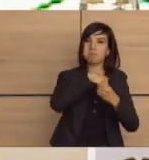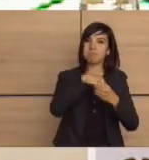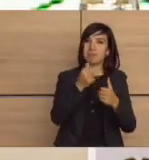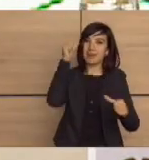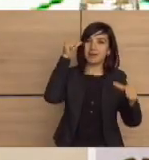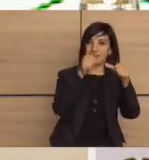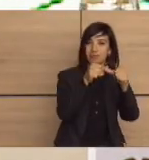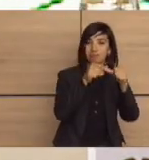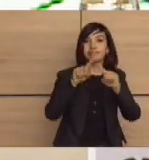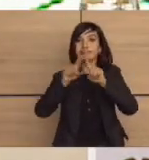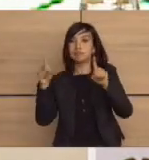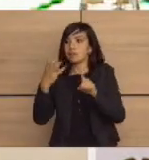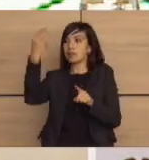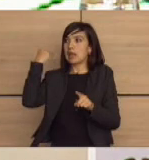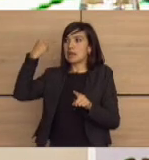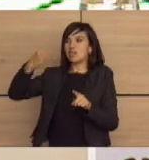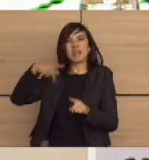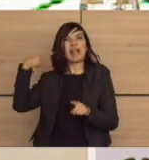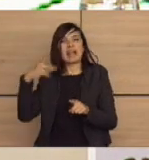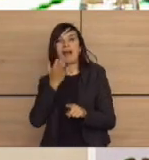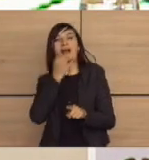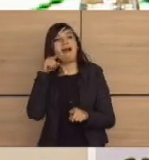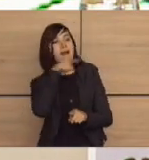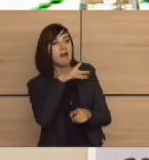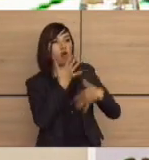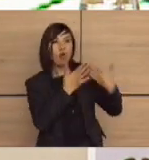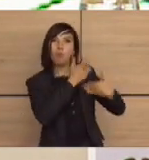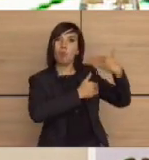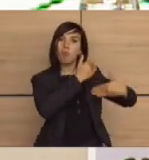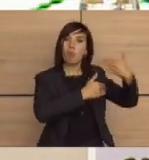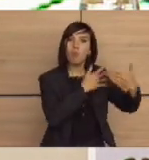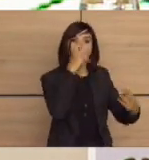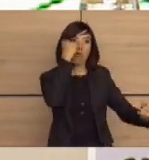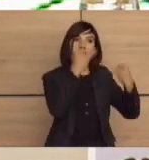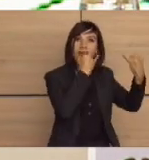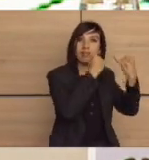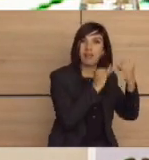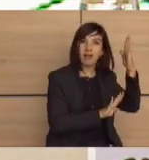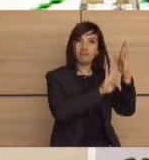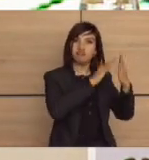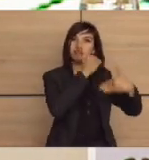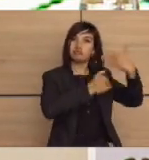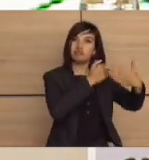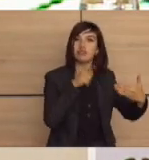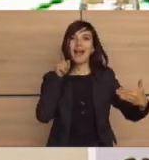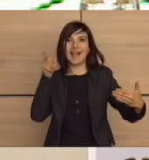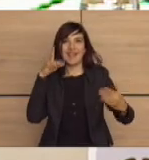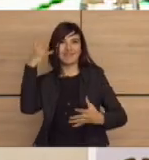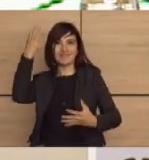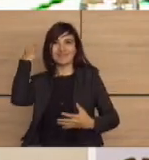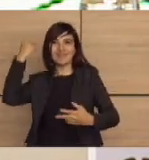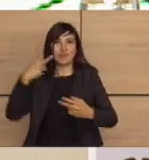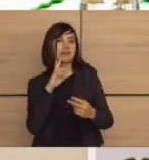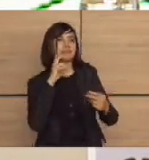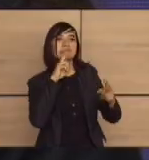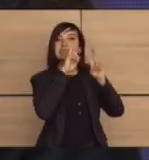se construyen esas identidades, cómo la memoria se va construyendo. Y si eso lo llevamos al salón de clase, y es a